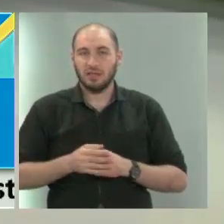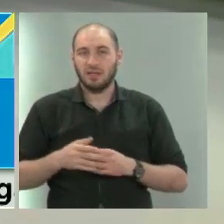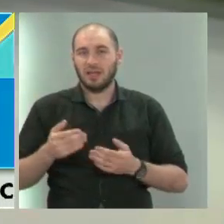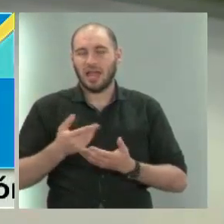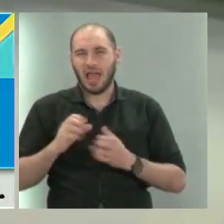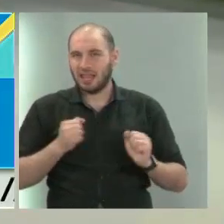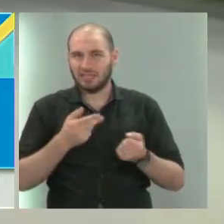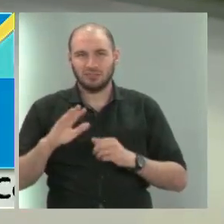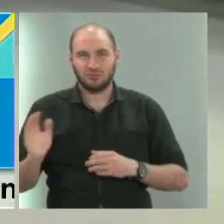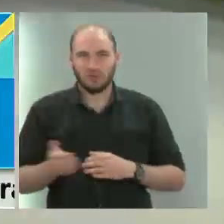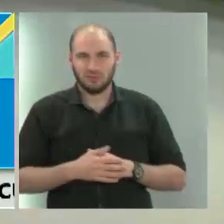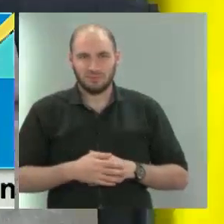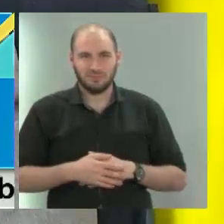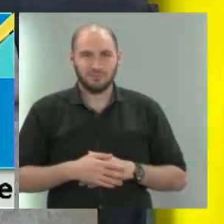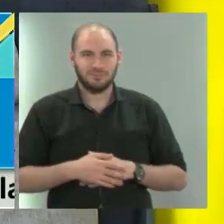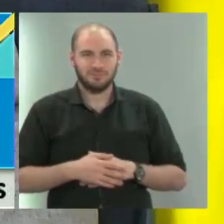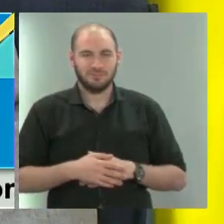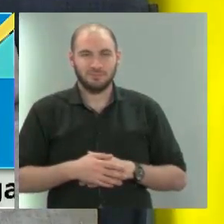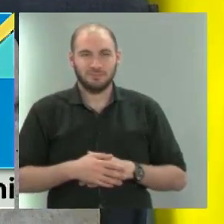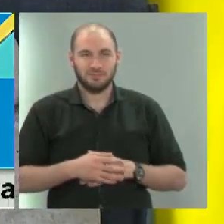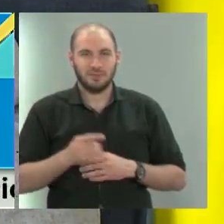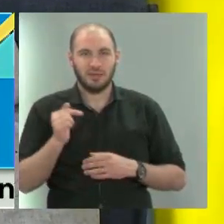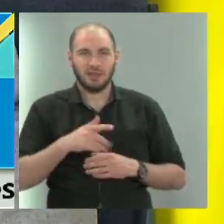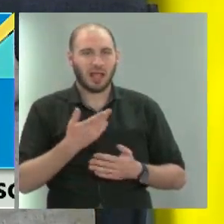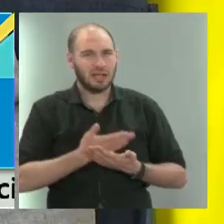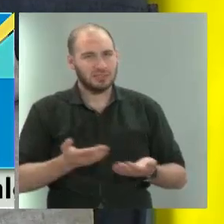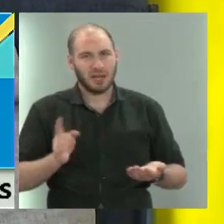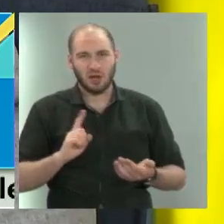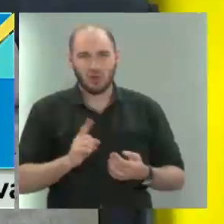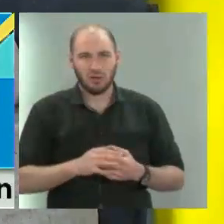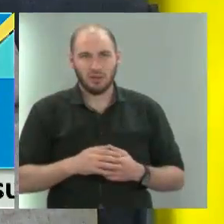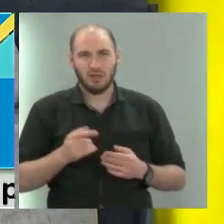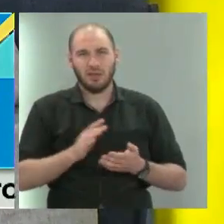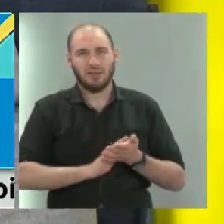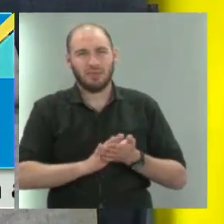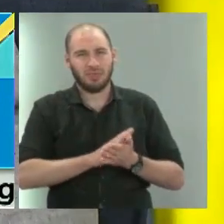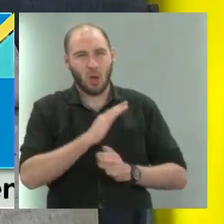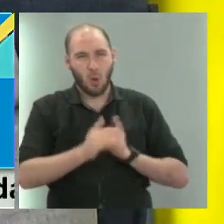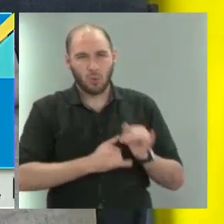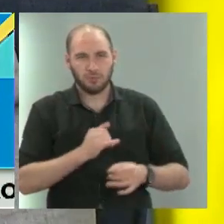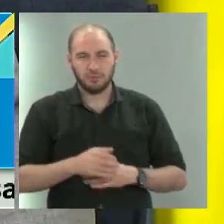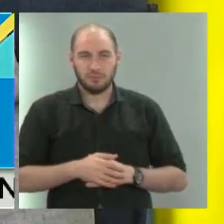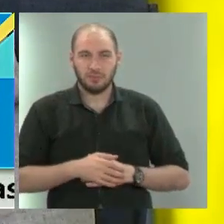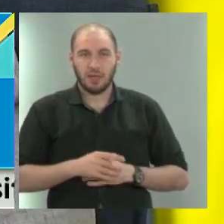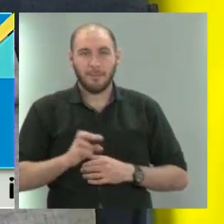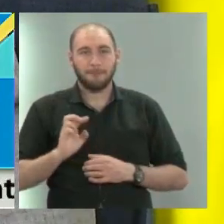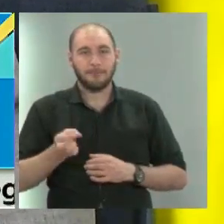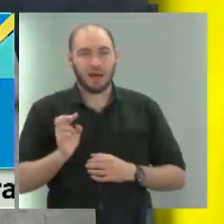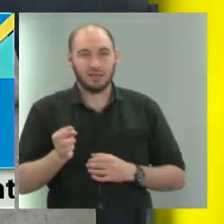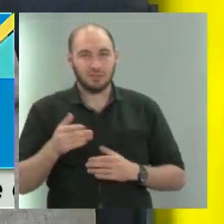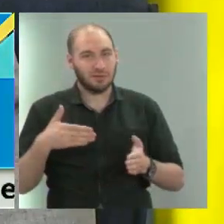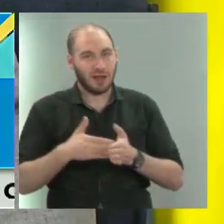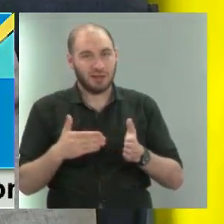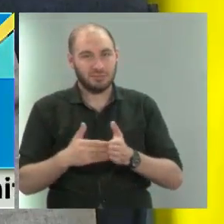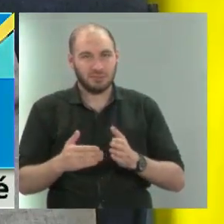No, para nada. No deberían cansarse. Es un pretexto que están usando los chicos y que los padres tienen que